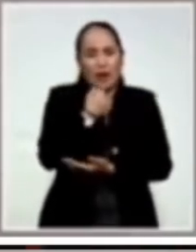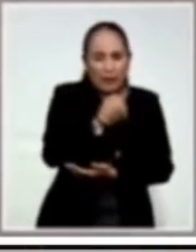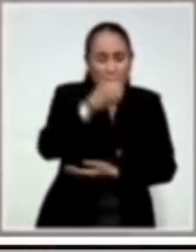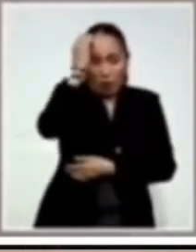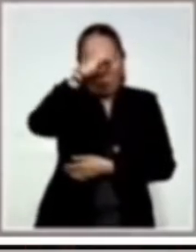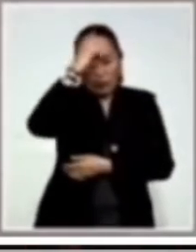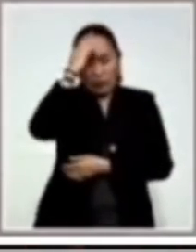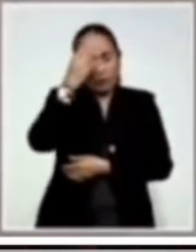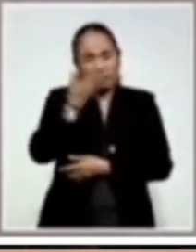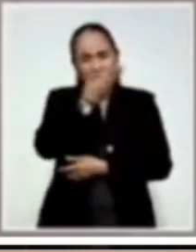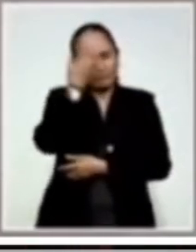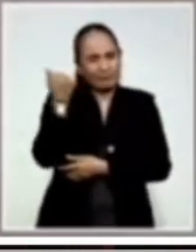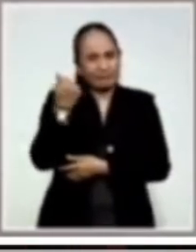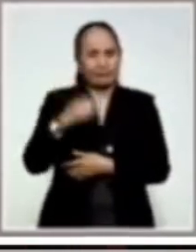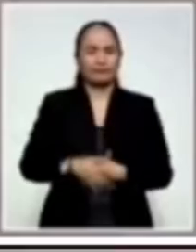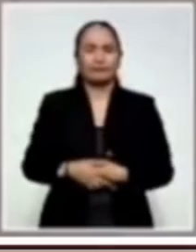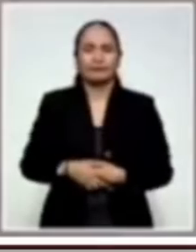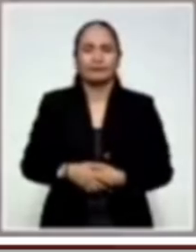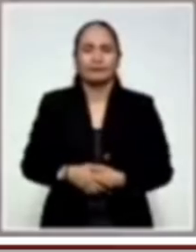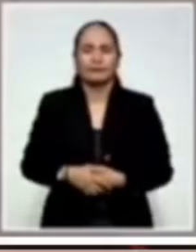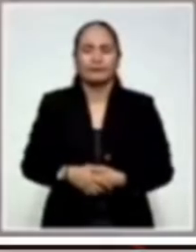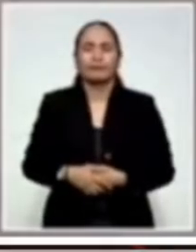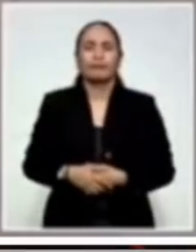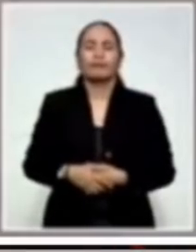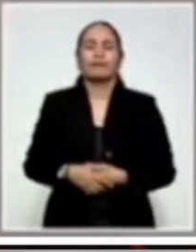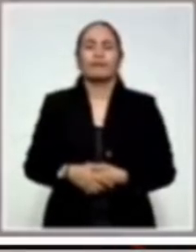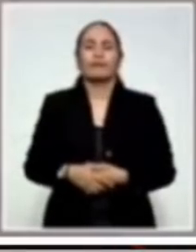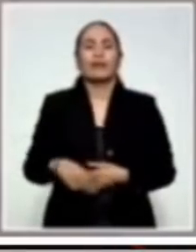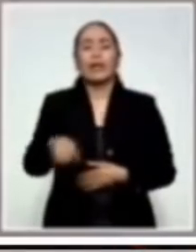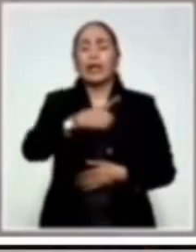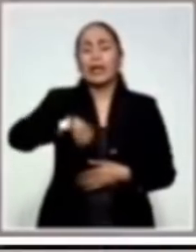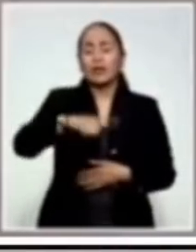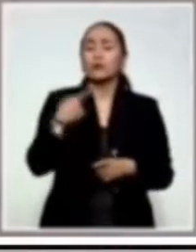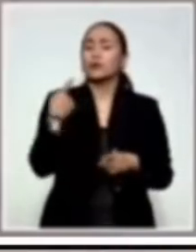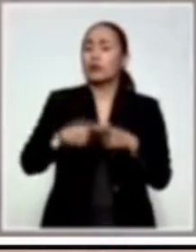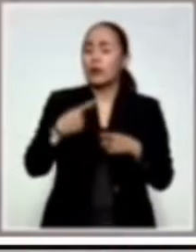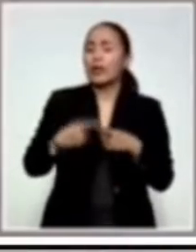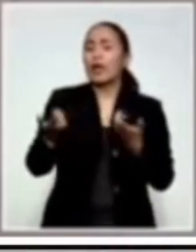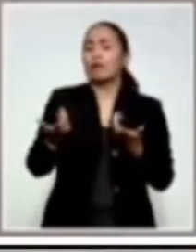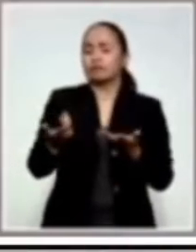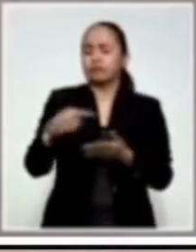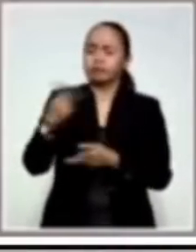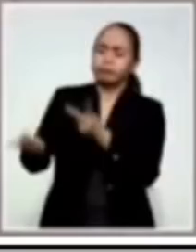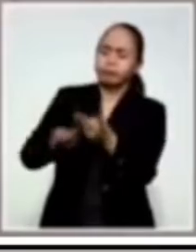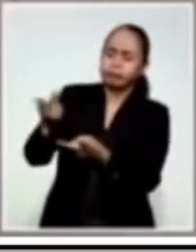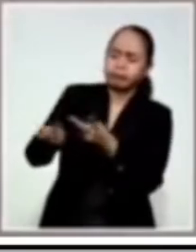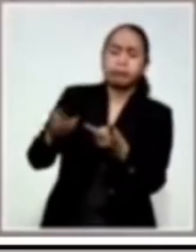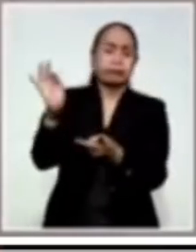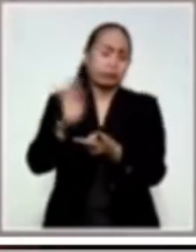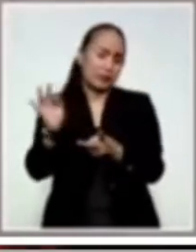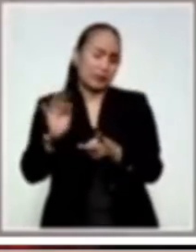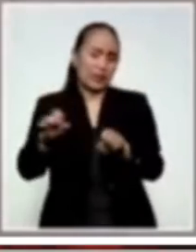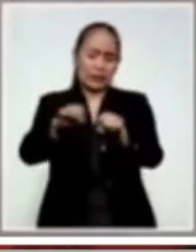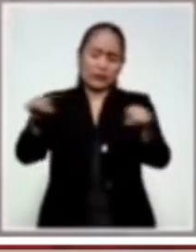y reitero, ignoro con quién de la Corte han hecho alguna gestión, supongo que quizás en la primera sala, pero no